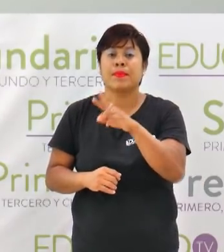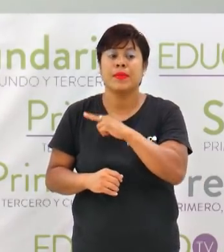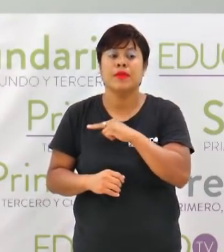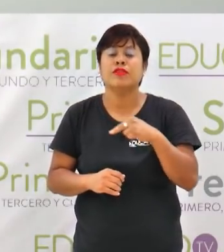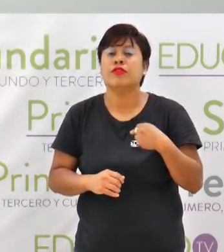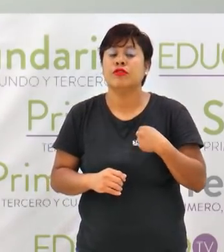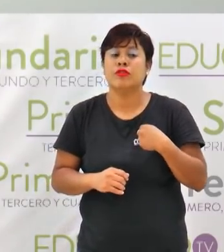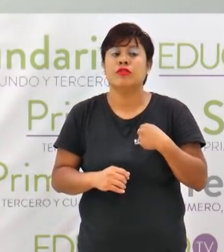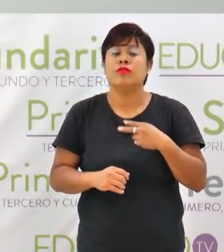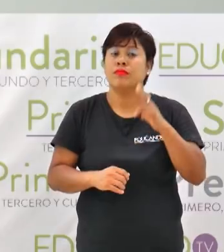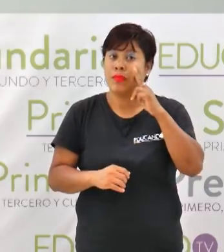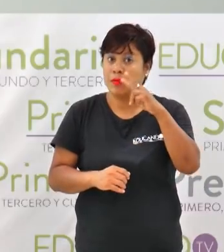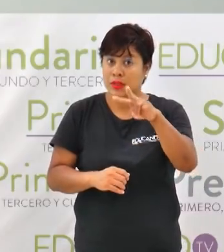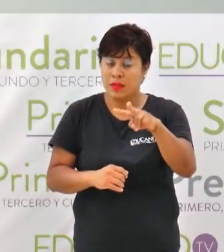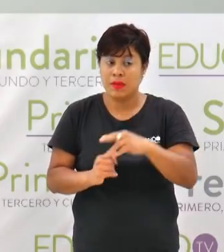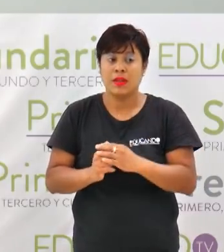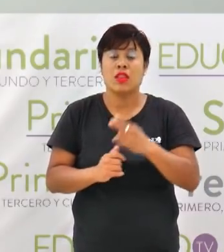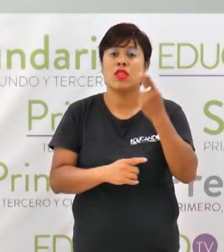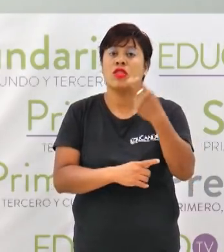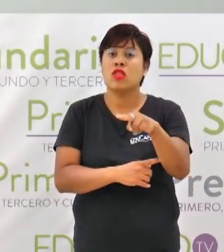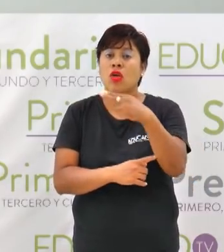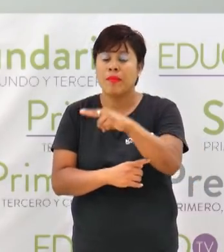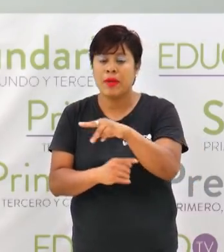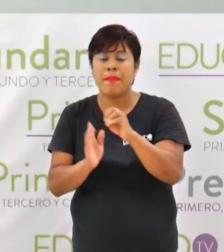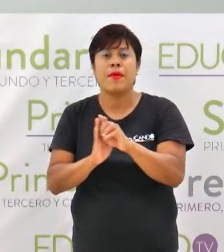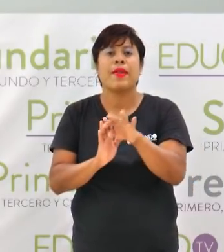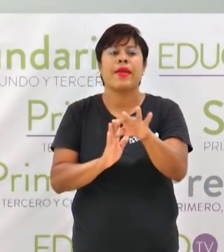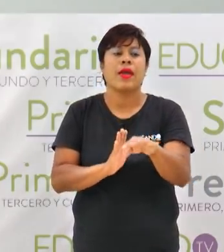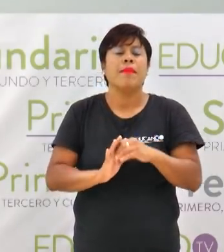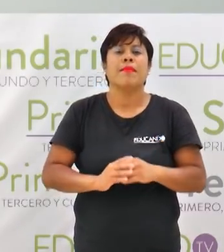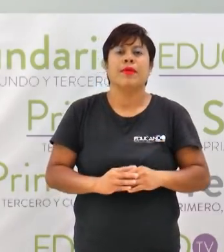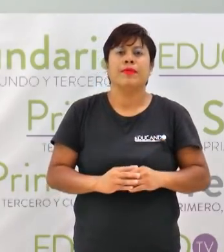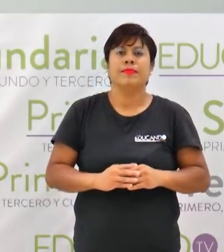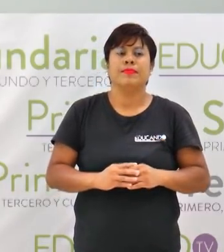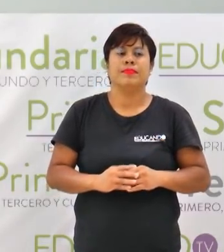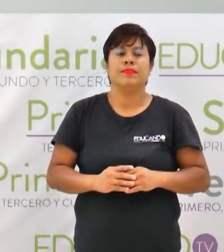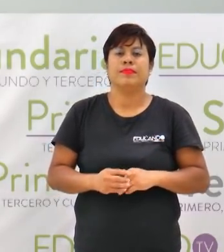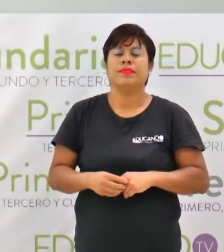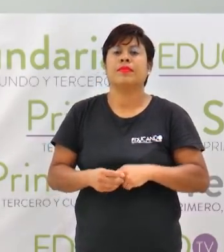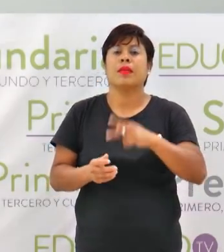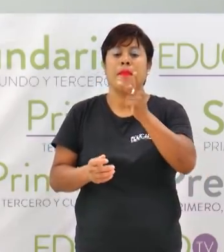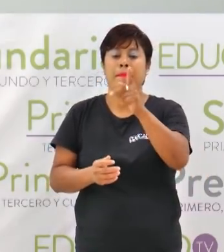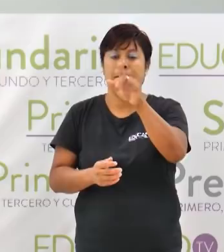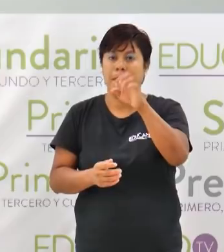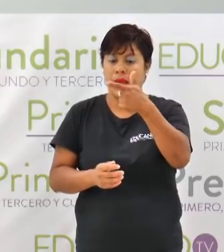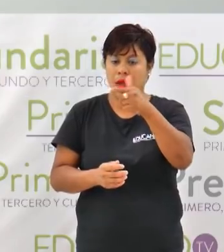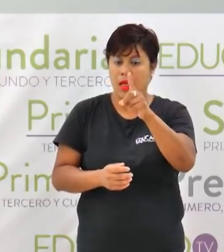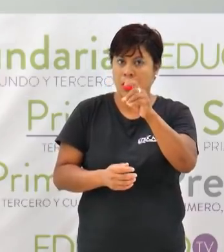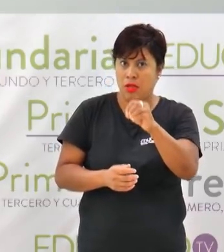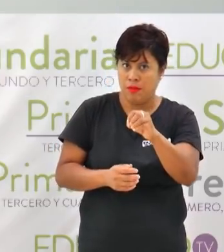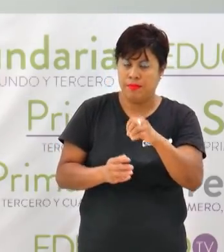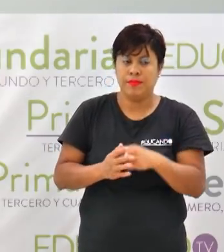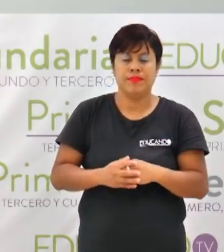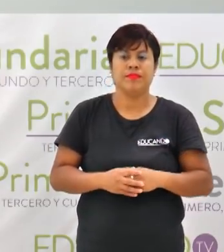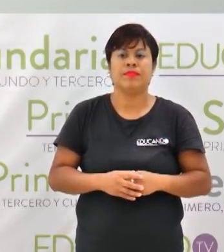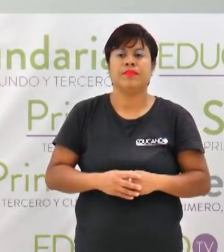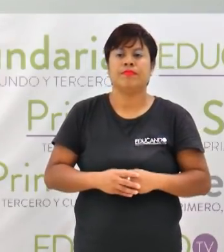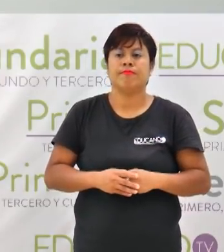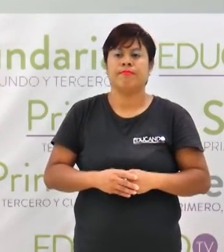a encontrar nombres, por ejemplo, de plegado, ¿bien?